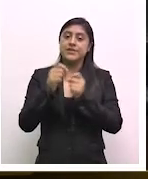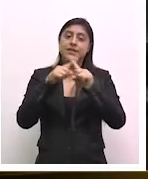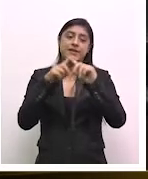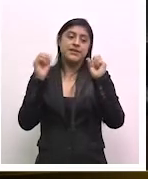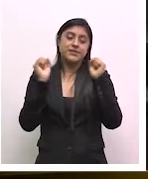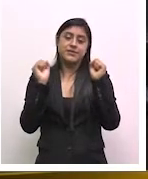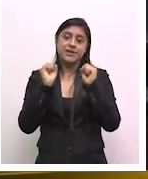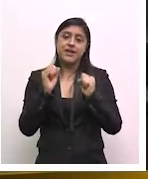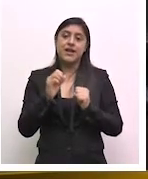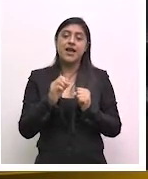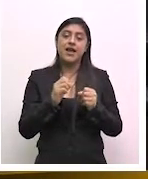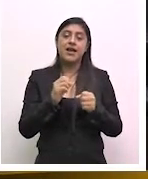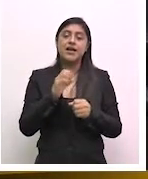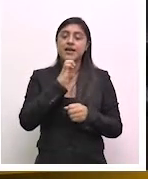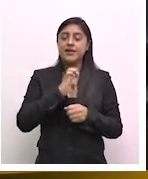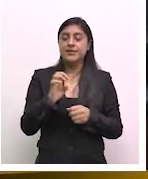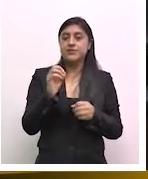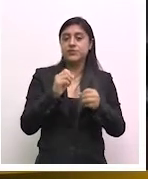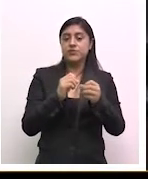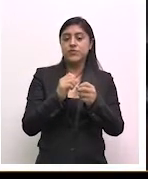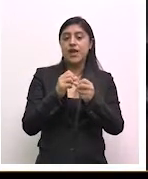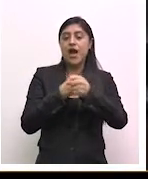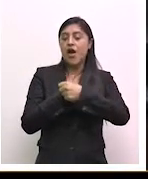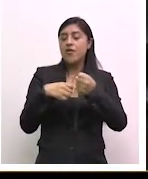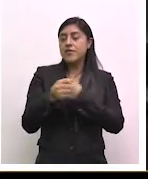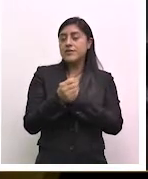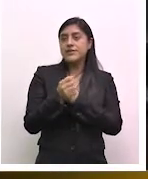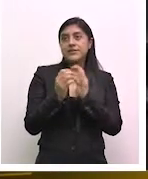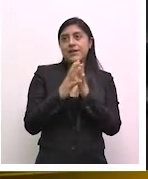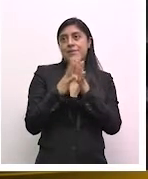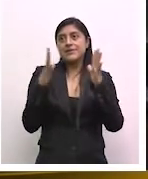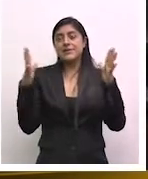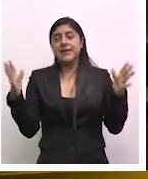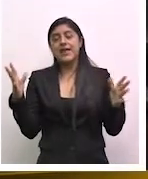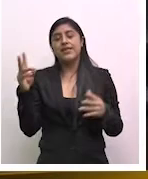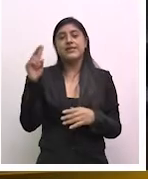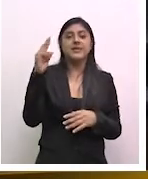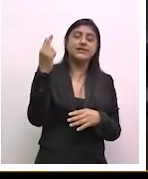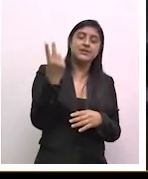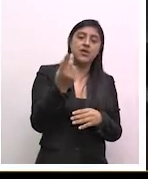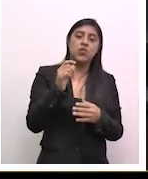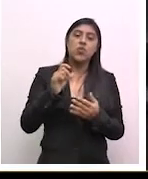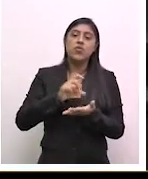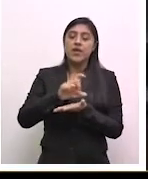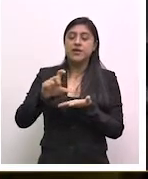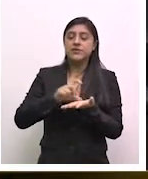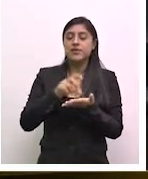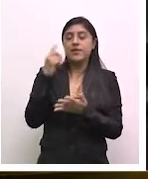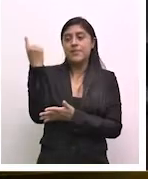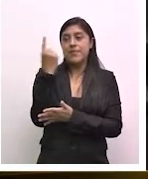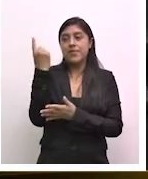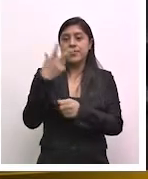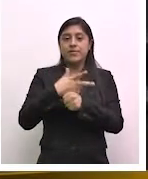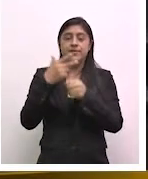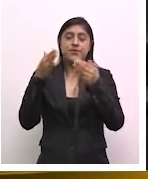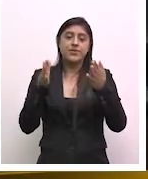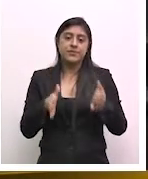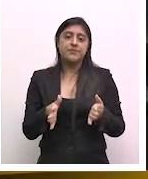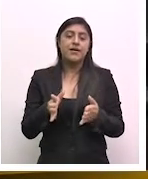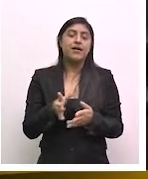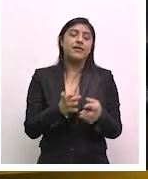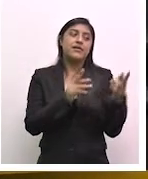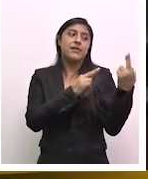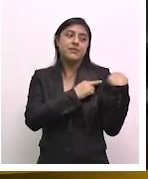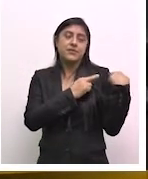esta oficina de quetzaltenango es una oficina muy grande no por algo le dicen que es la segunda ciudad más importante de todo el país